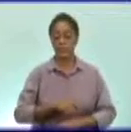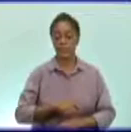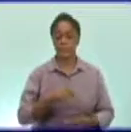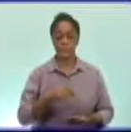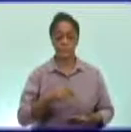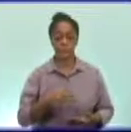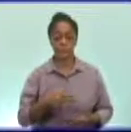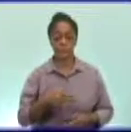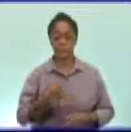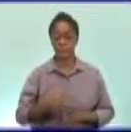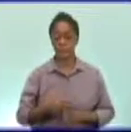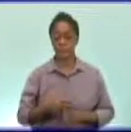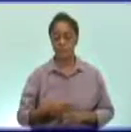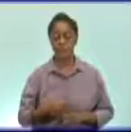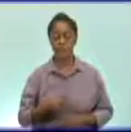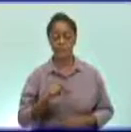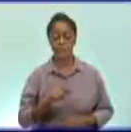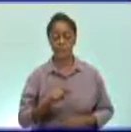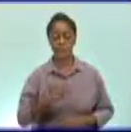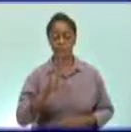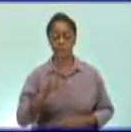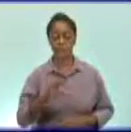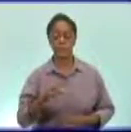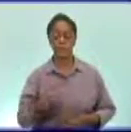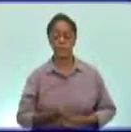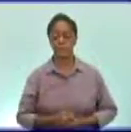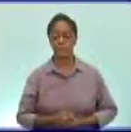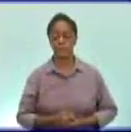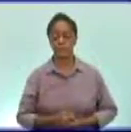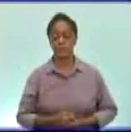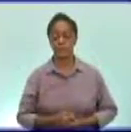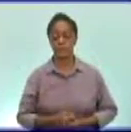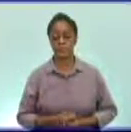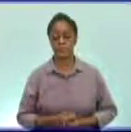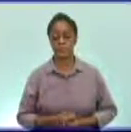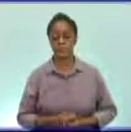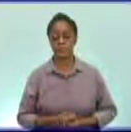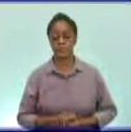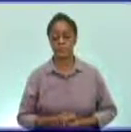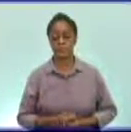copien el nombre de estos 5 reinos.